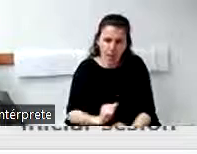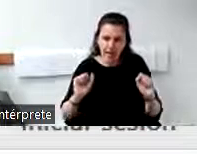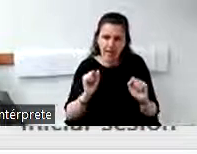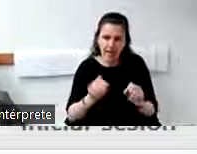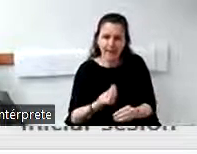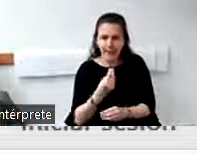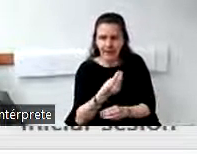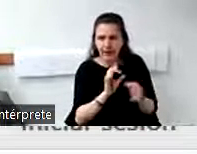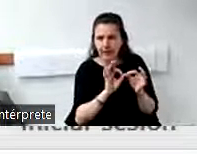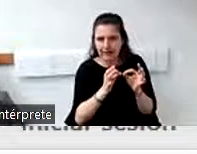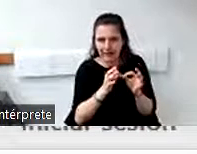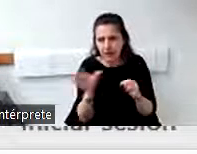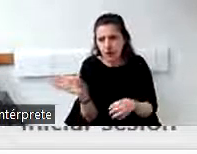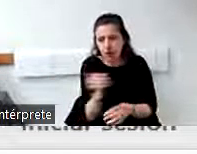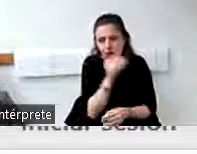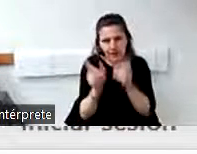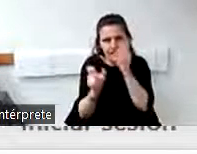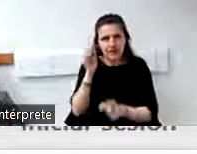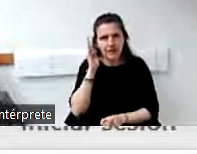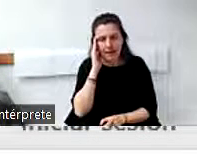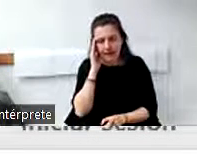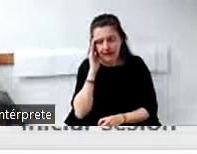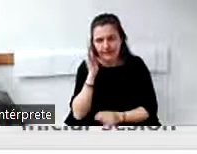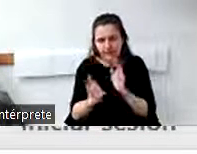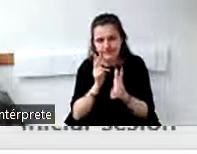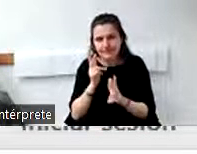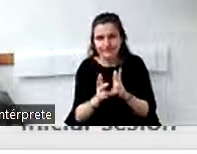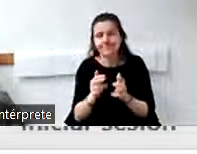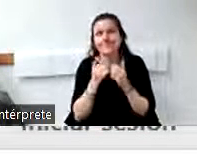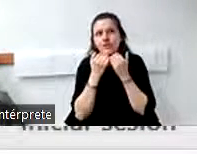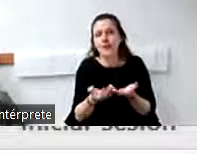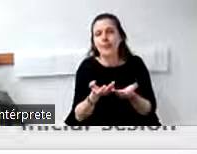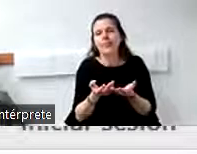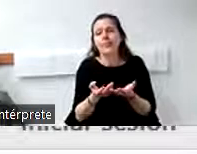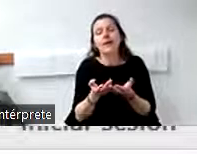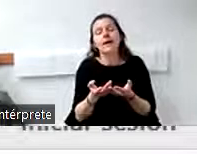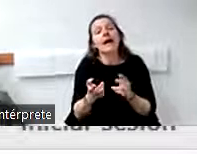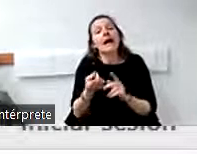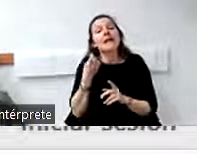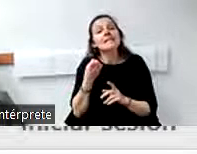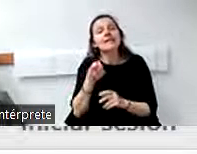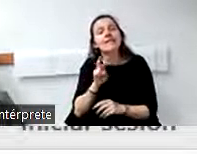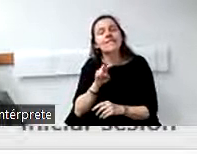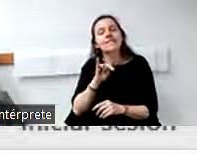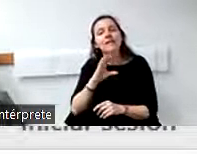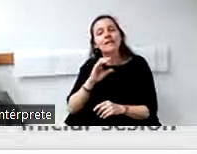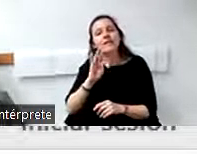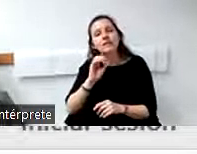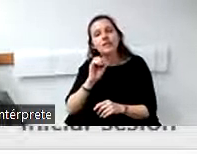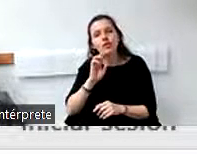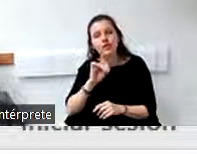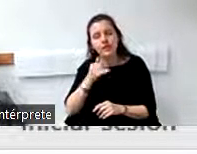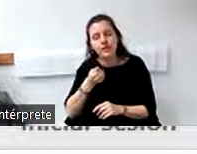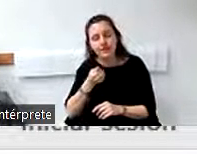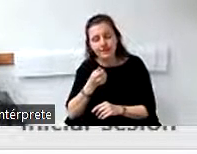representante acá de la Comisión Honoraria, nos decía, capaz que no consiste en que todo el mundo salga a estudiar lengua de señas